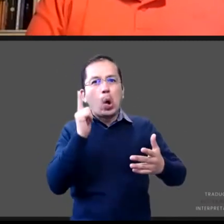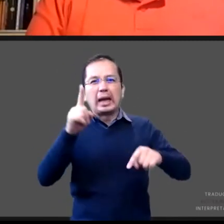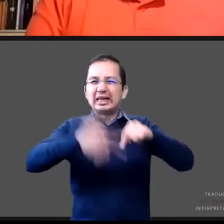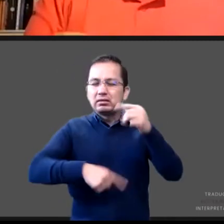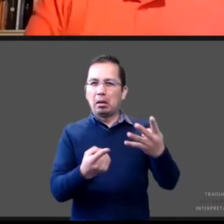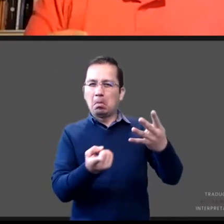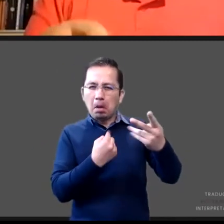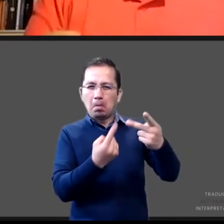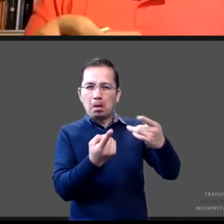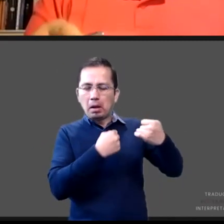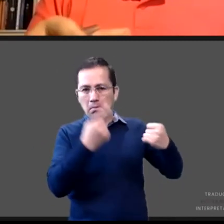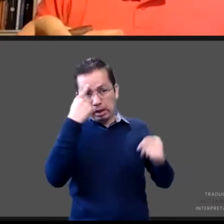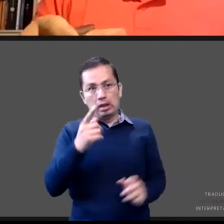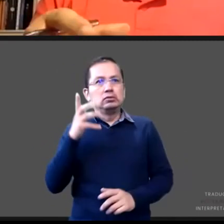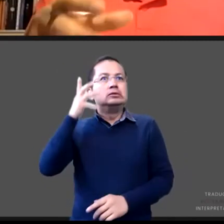idea de respeto